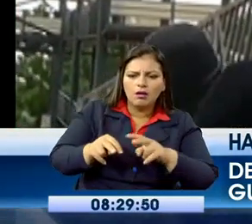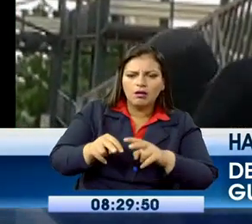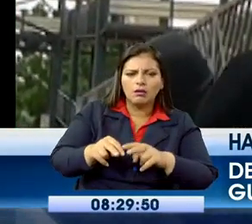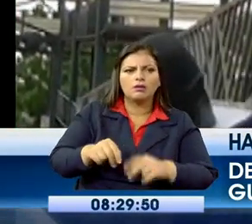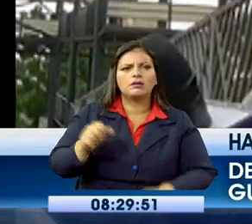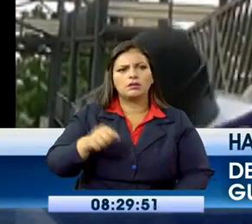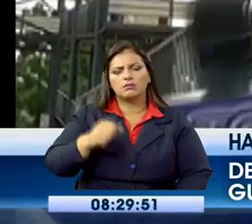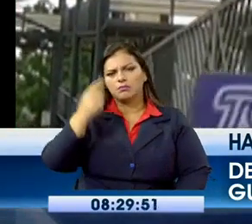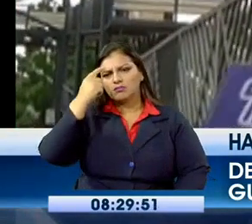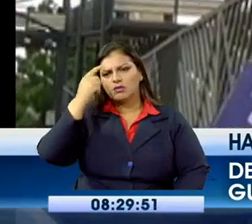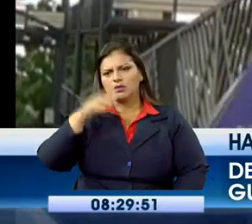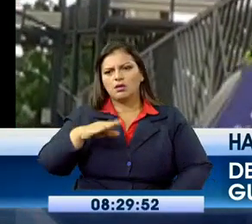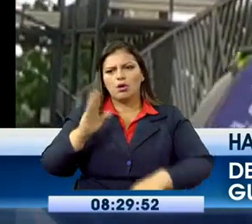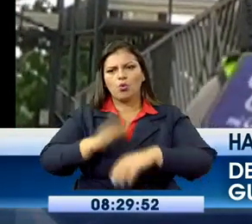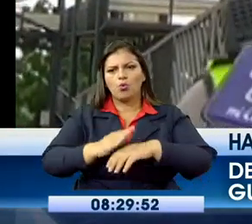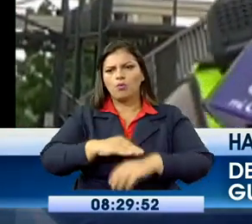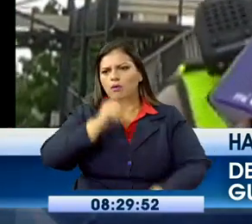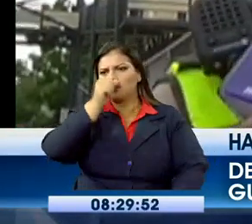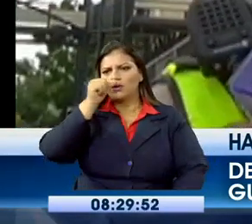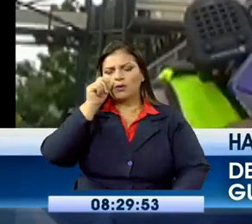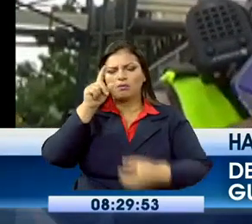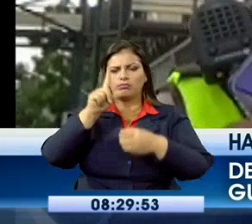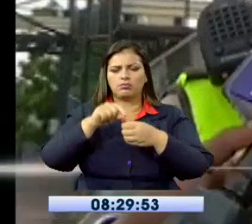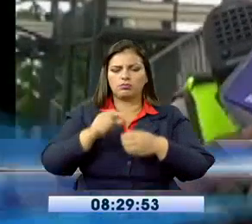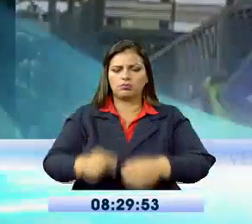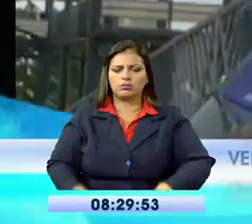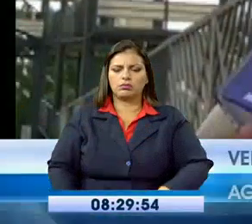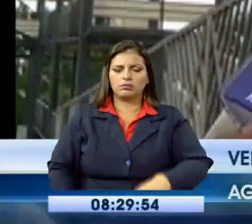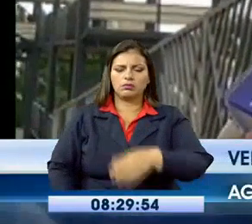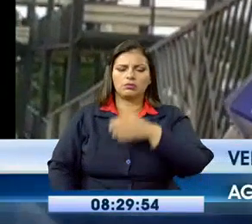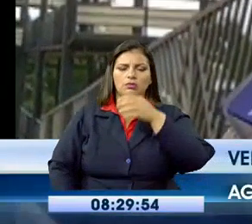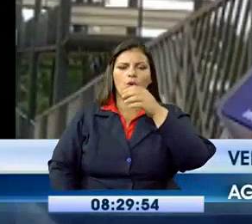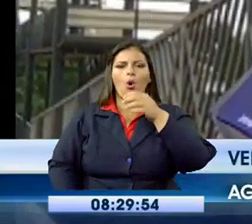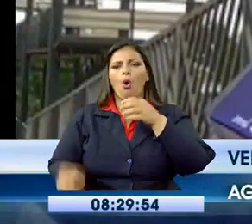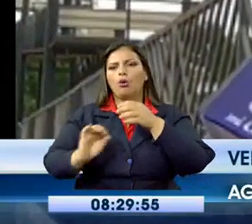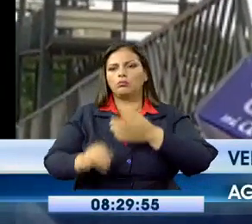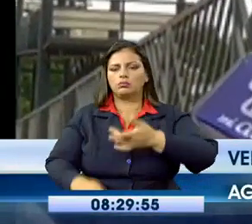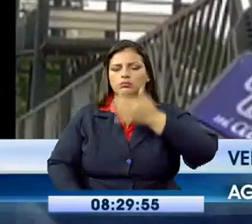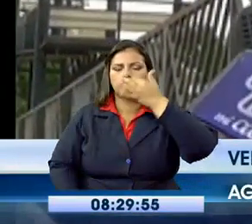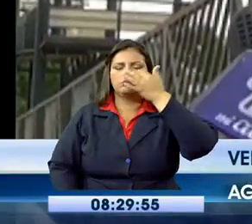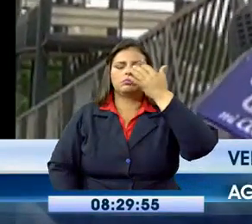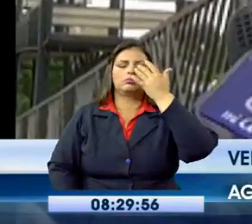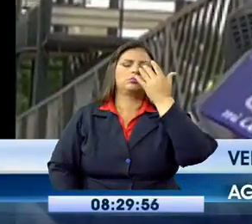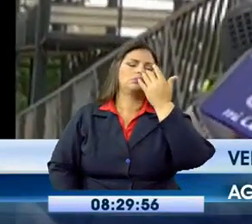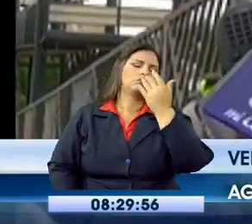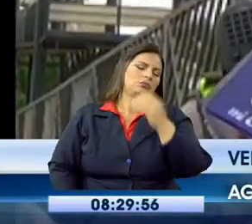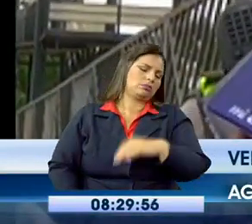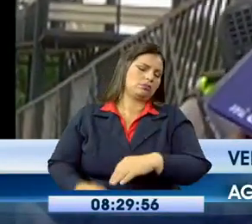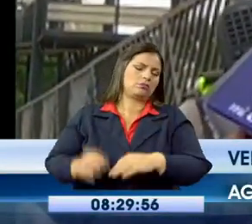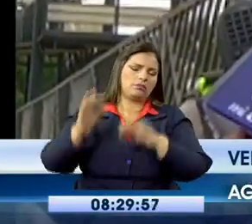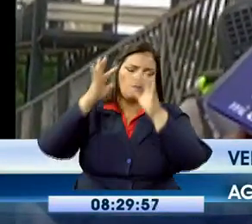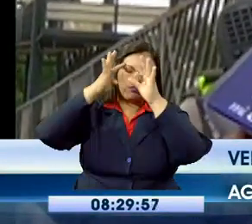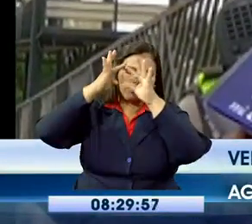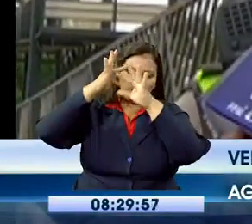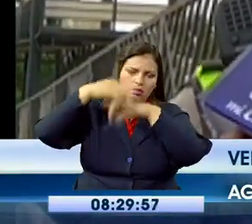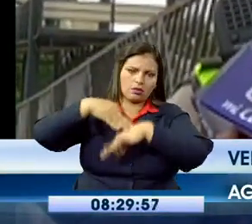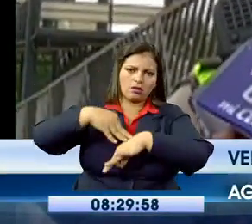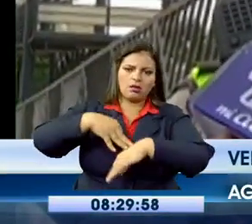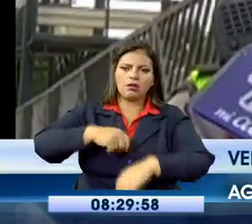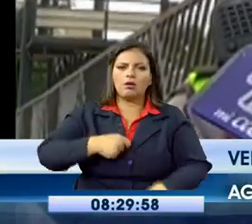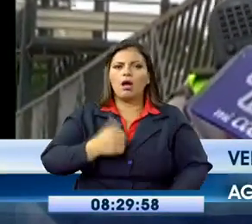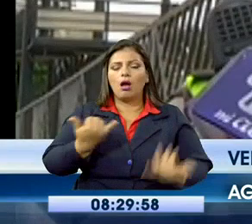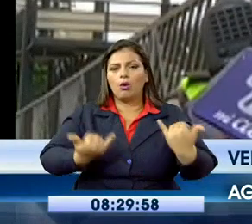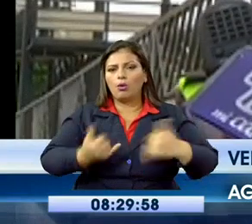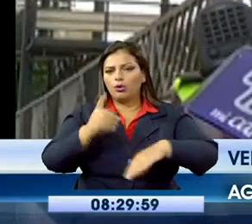estaba escopolaminado. No. El señor de la ambulancia, el señor paramédico, ha descartado que se trate de algún tipo